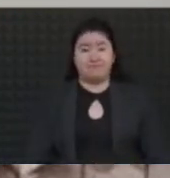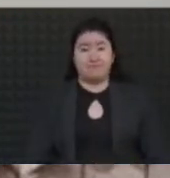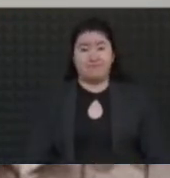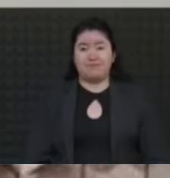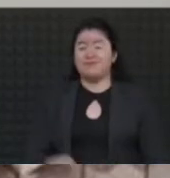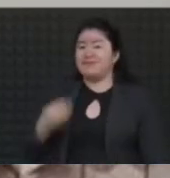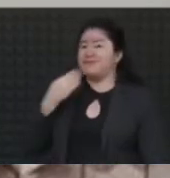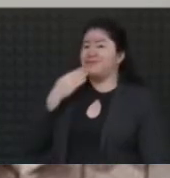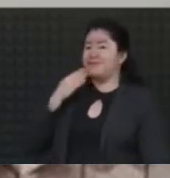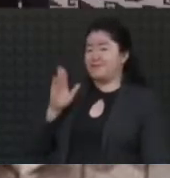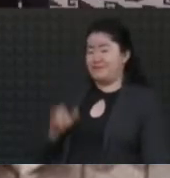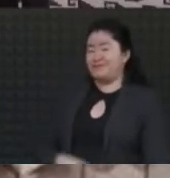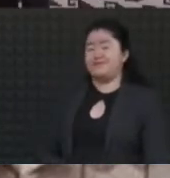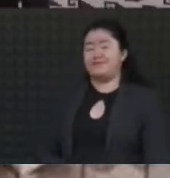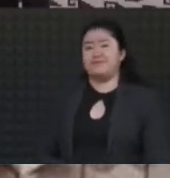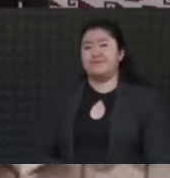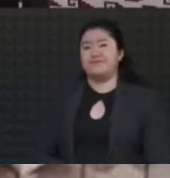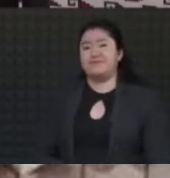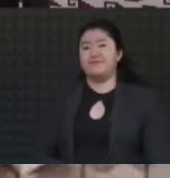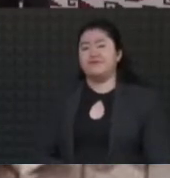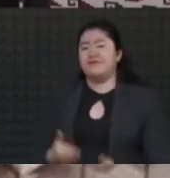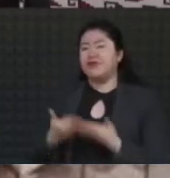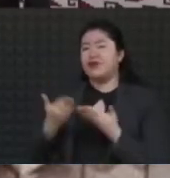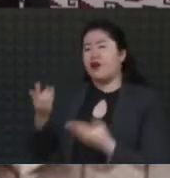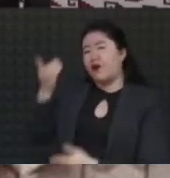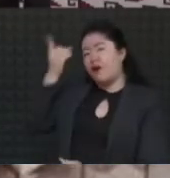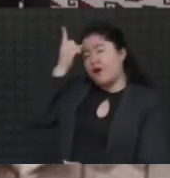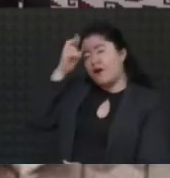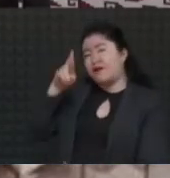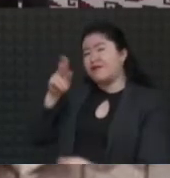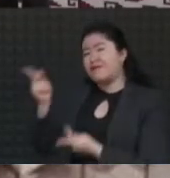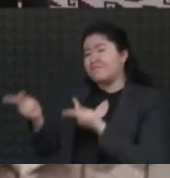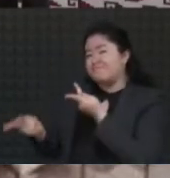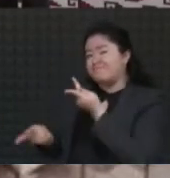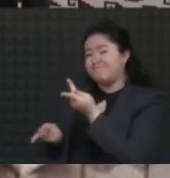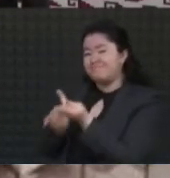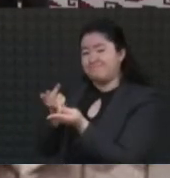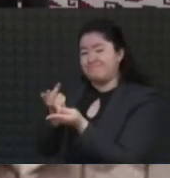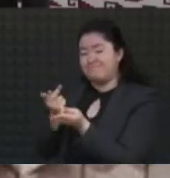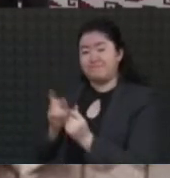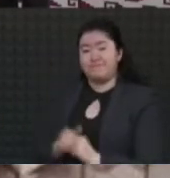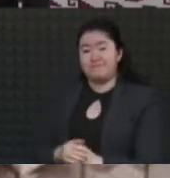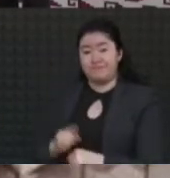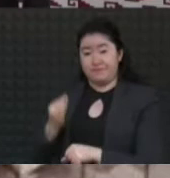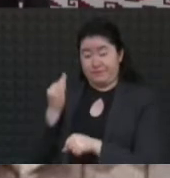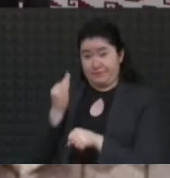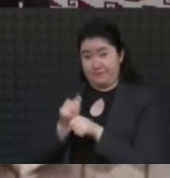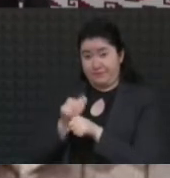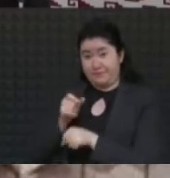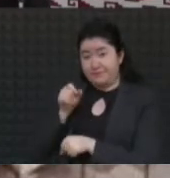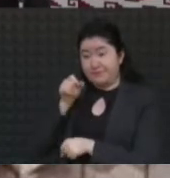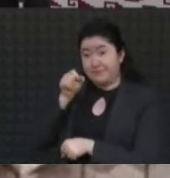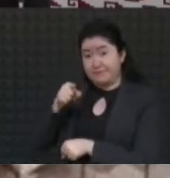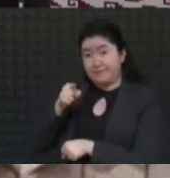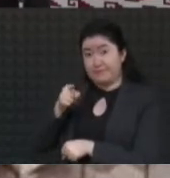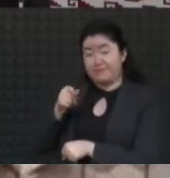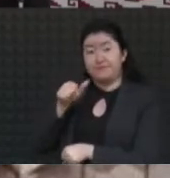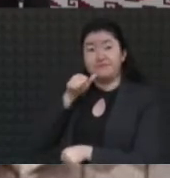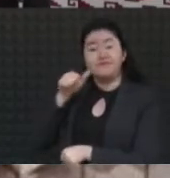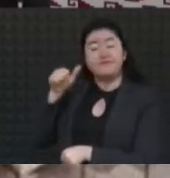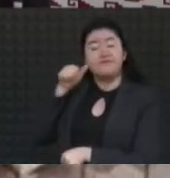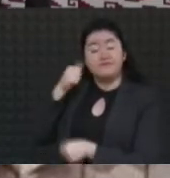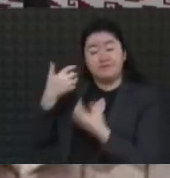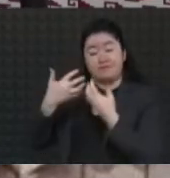Muy bien. Doctora, quisiera preguntarle también sobre estas conclusiones, este dictamen que presentó